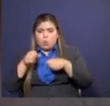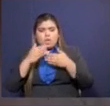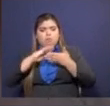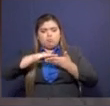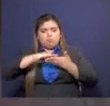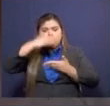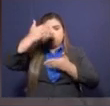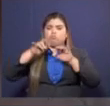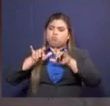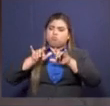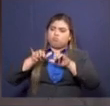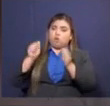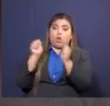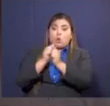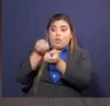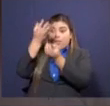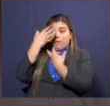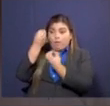la información.